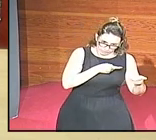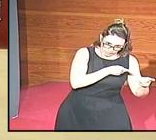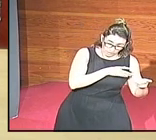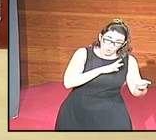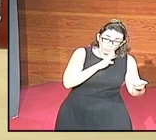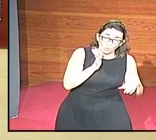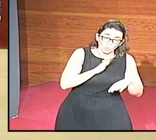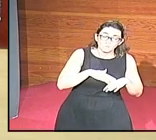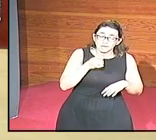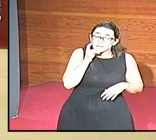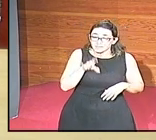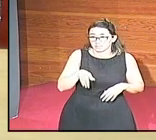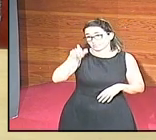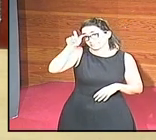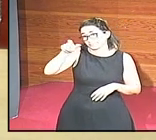dedican